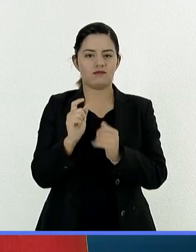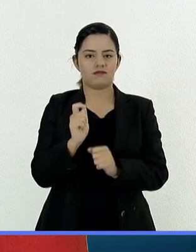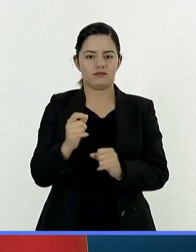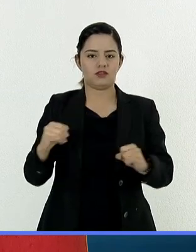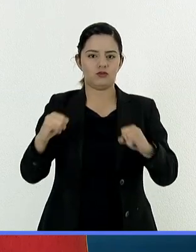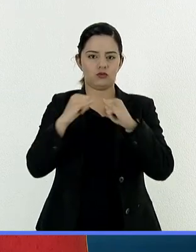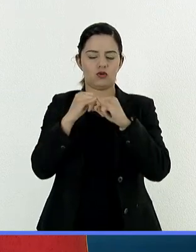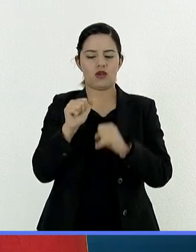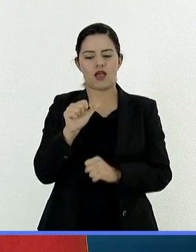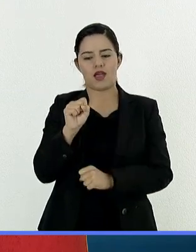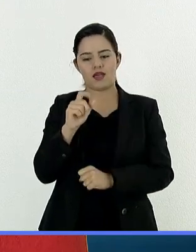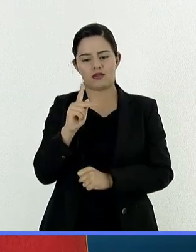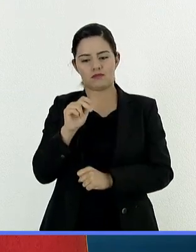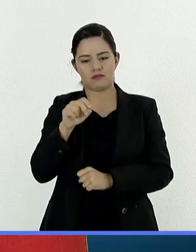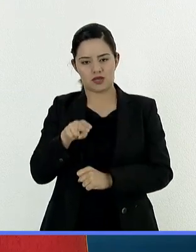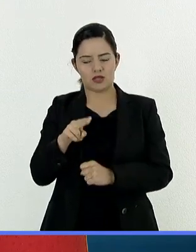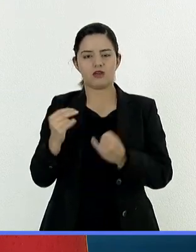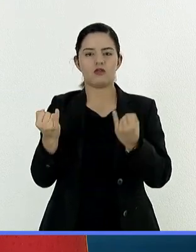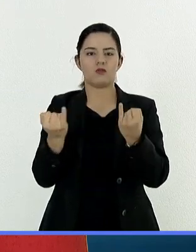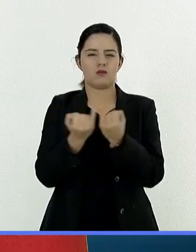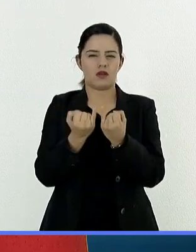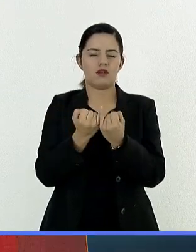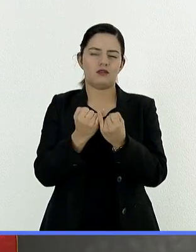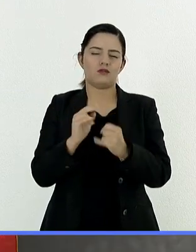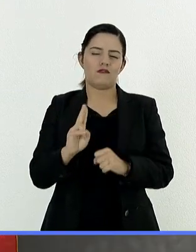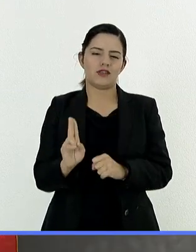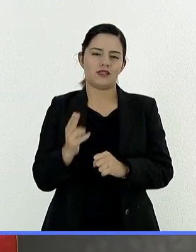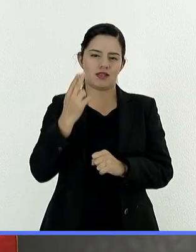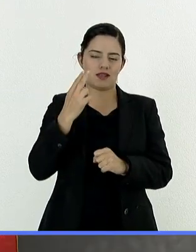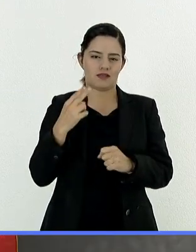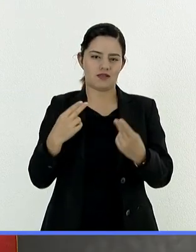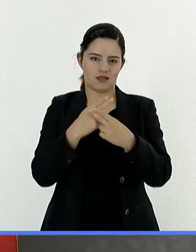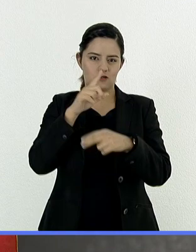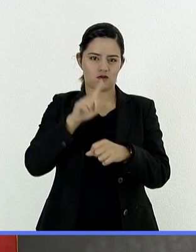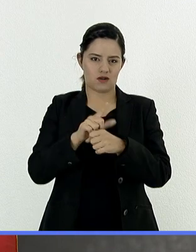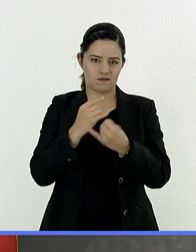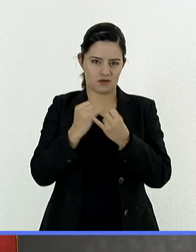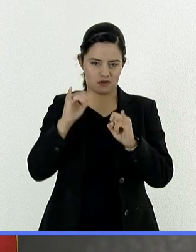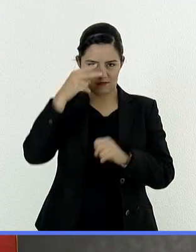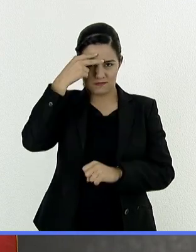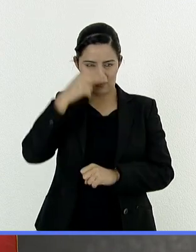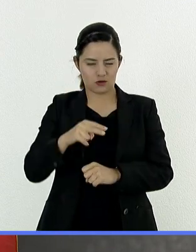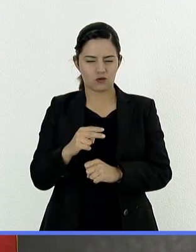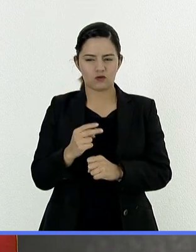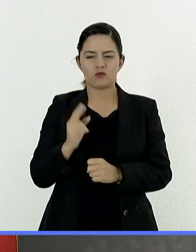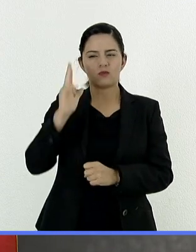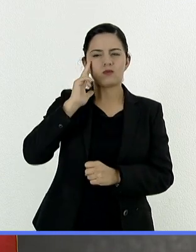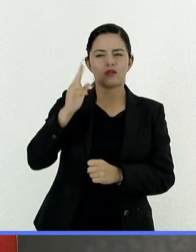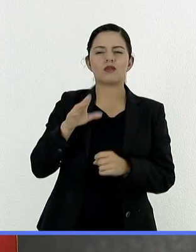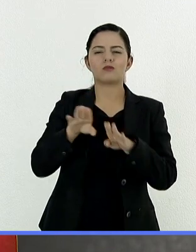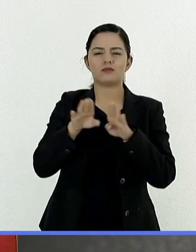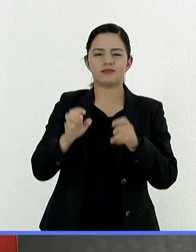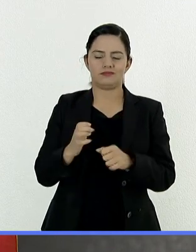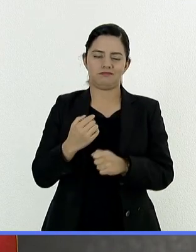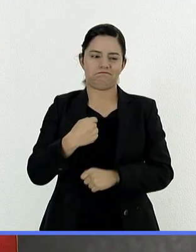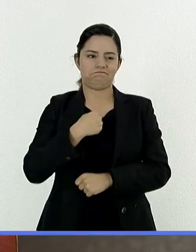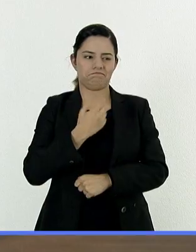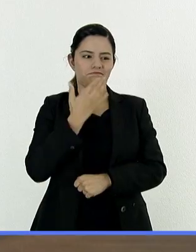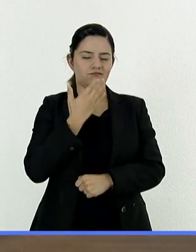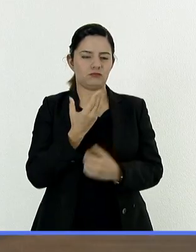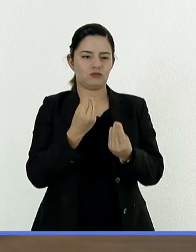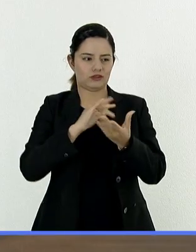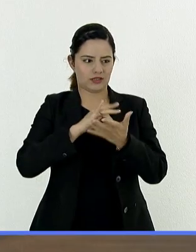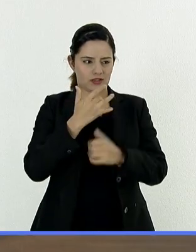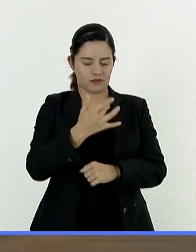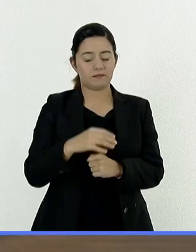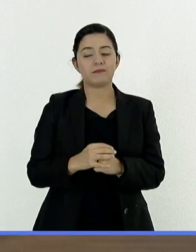y también la Universidad Nacional Autónoma de México y Guillermo Cómo estás Bienvenido a la UNAM responde Muchas gracias y Estoy a tus órdenes Gracias